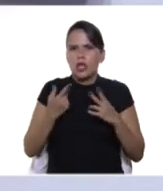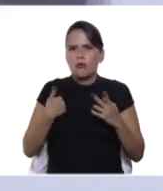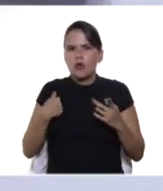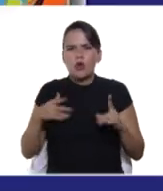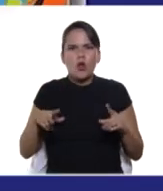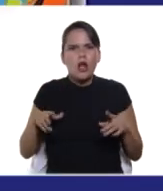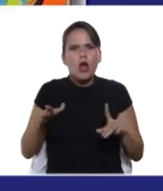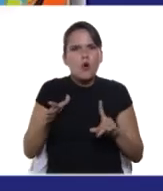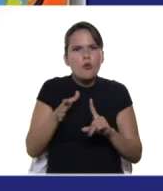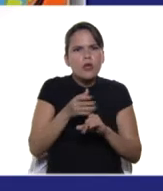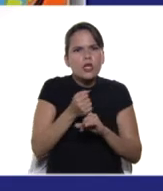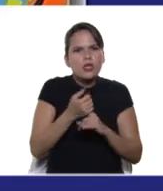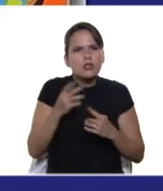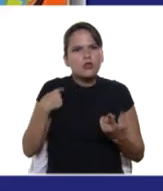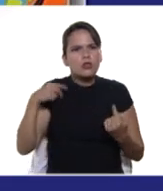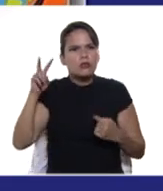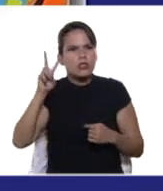Venezuela,